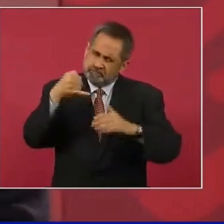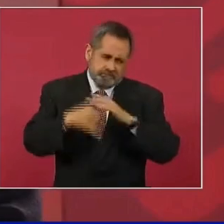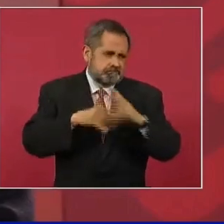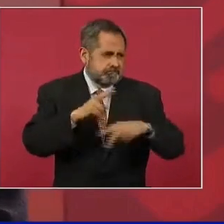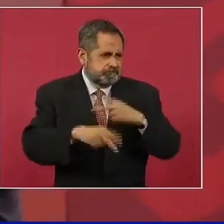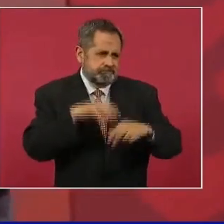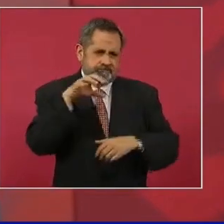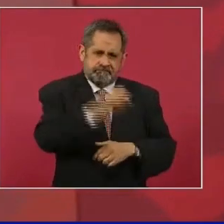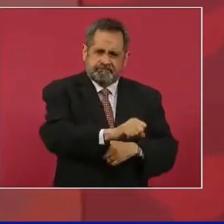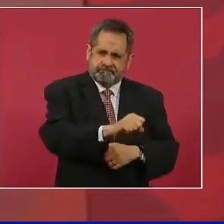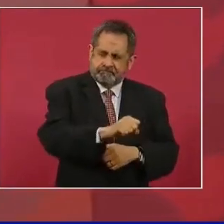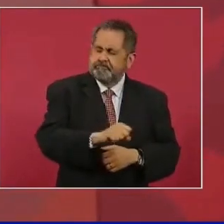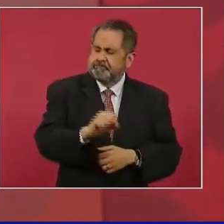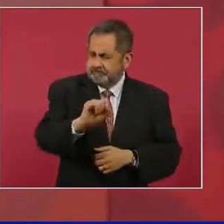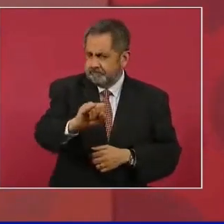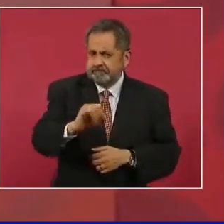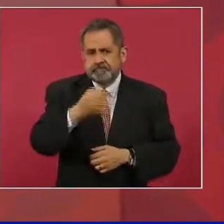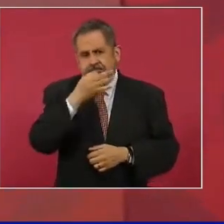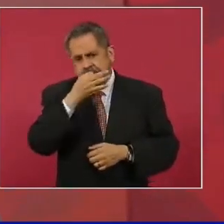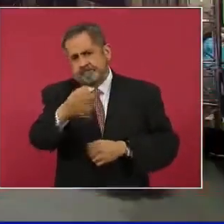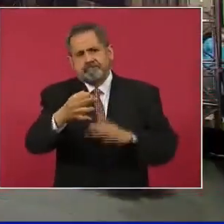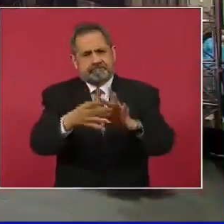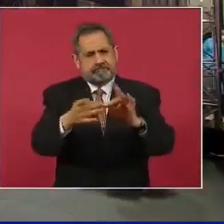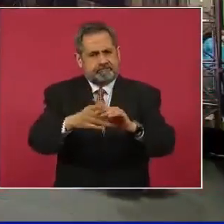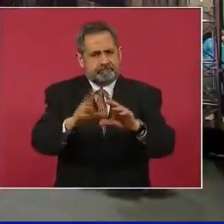también quiero aclarar,